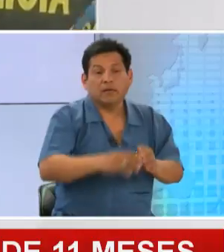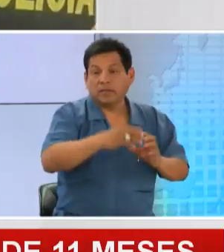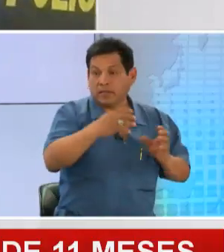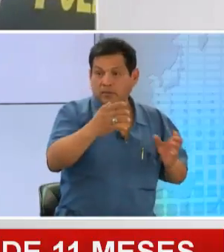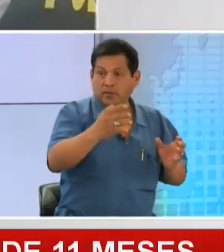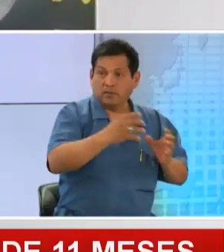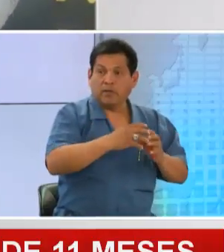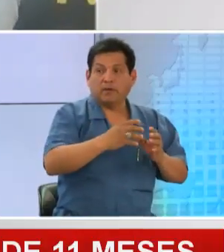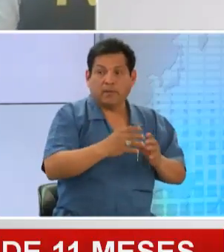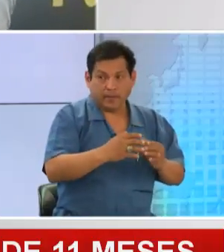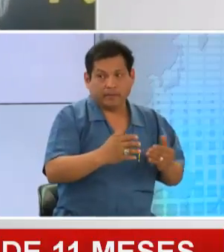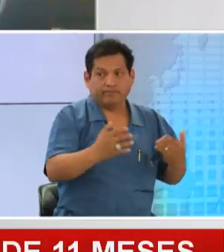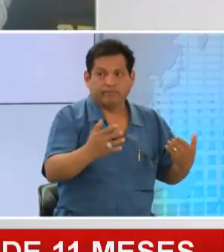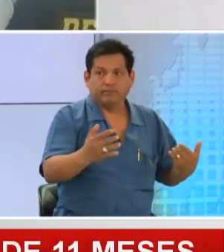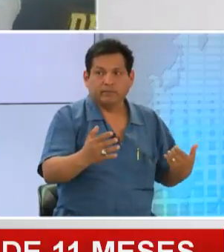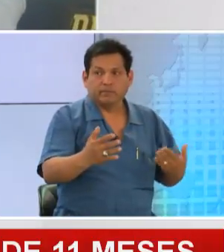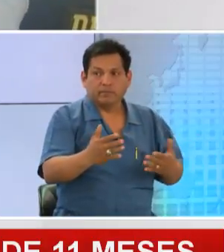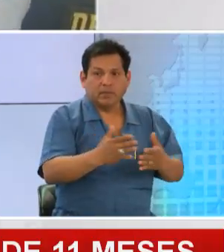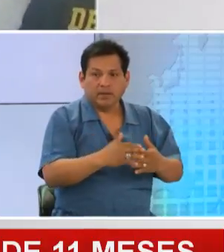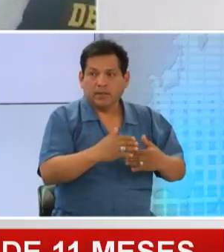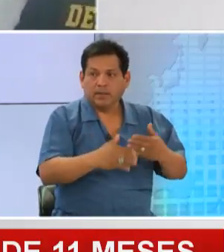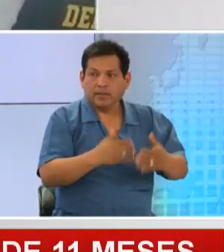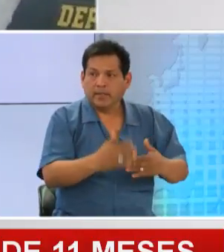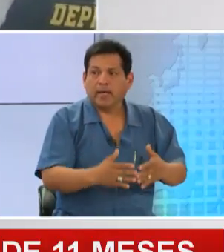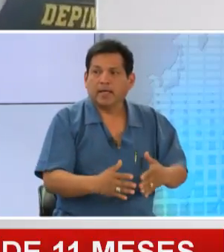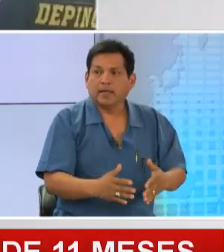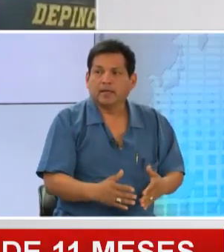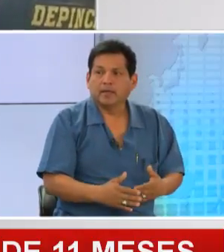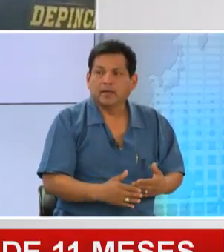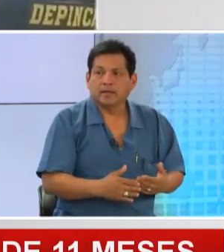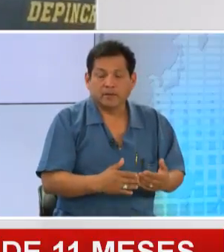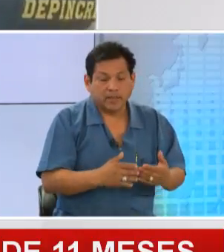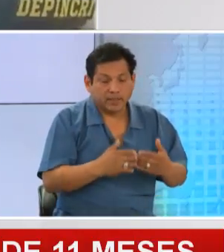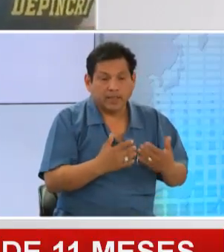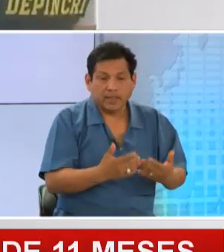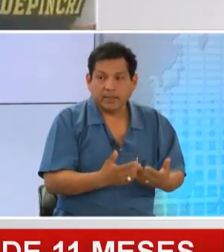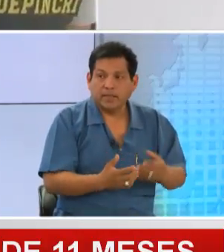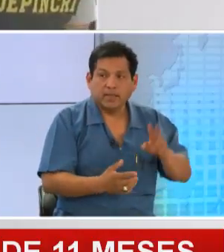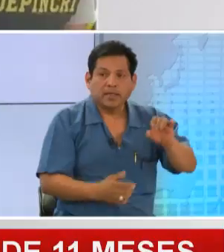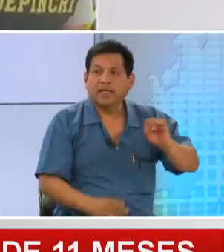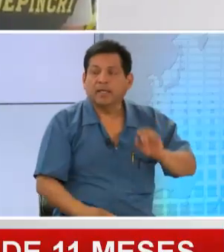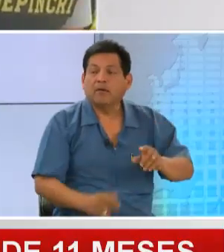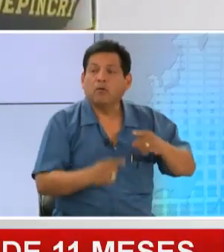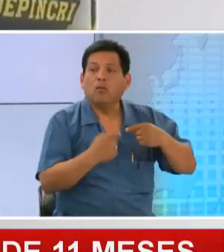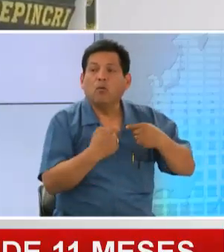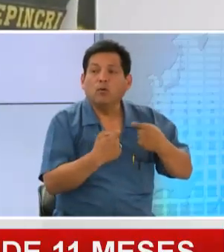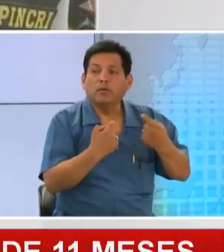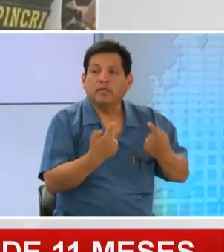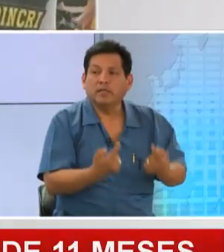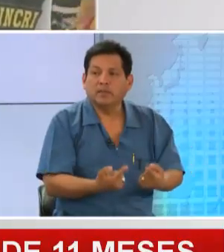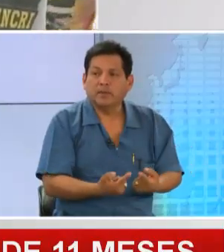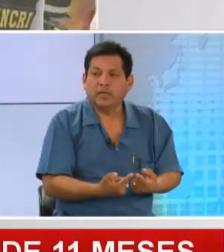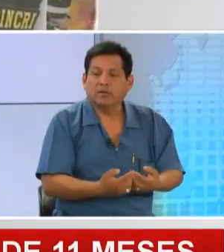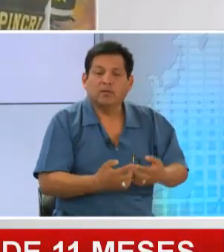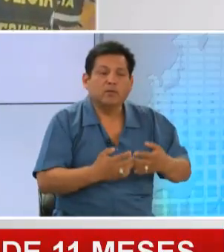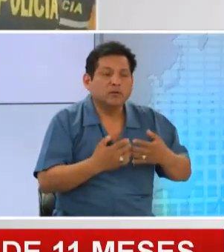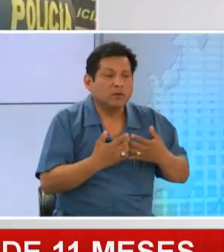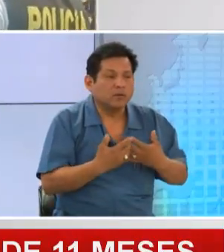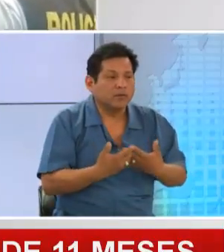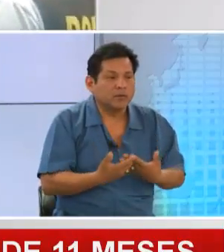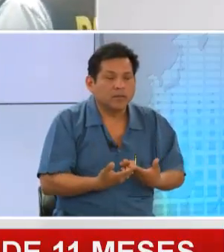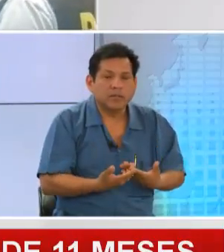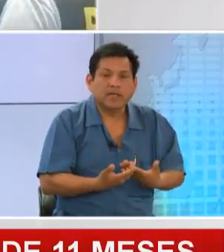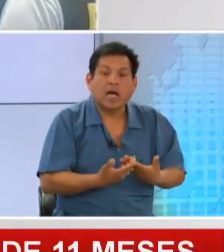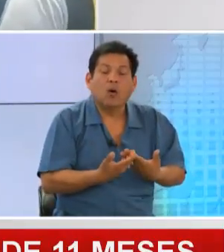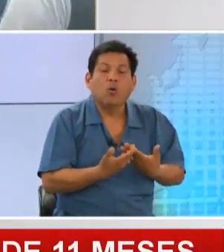Mira, ya nos estamos viendo una enfermedad que es heredada. Tiene que ser medicada. Entonces ya tiene que ser... El trabajo multidisciplinario, que muchos de